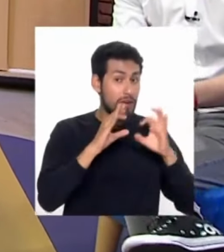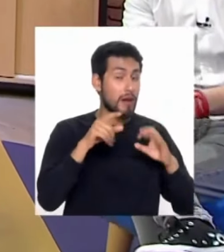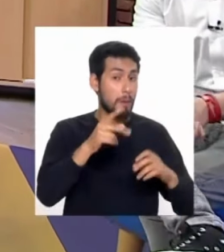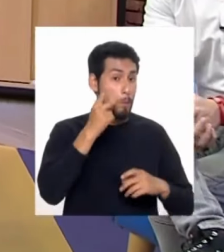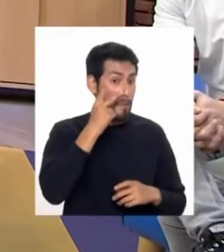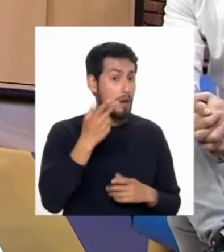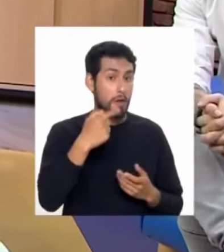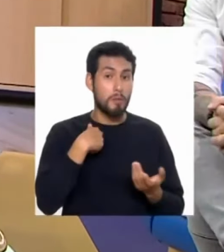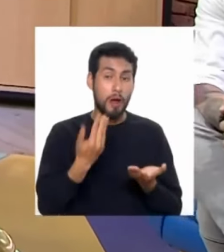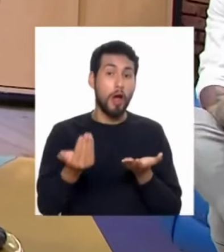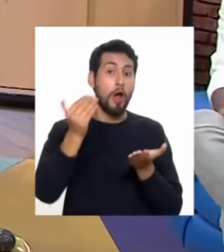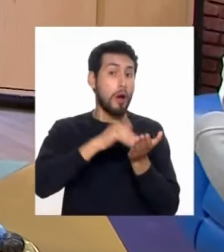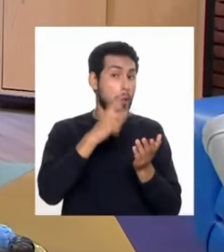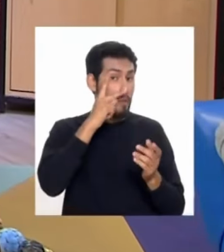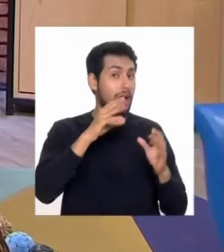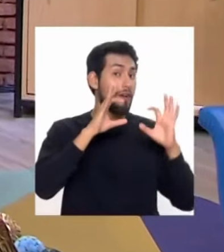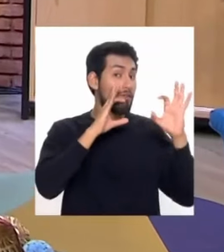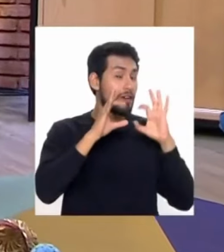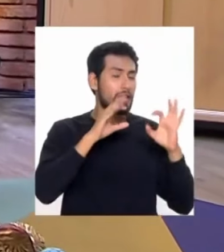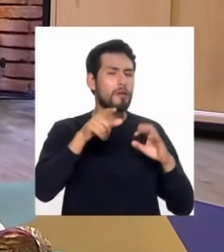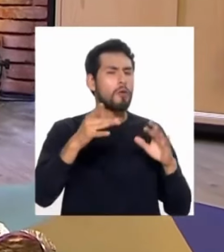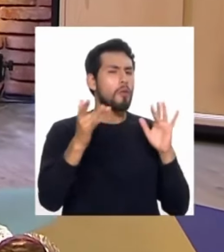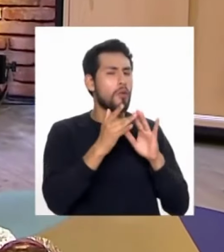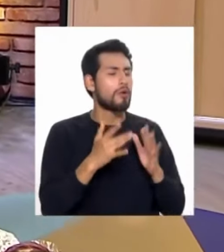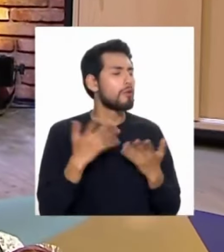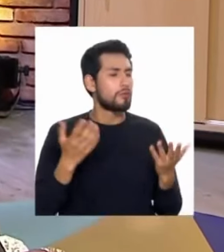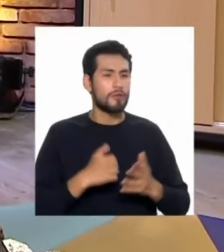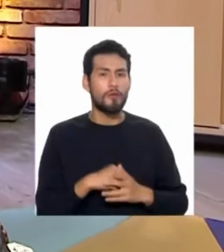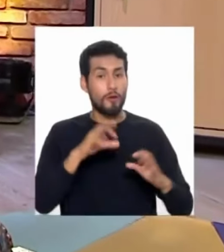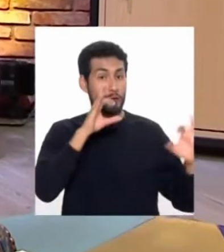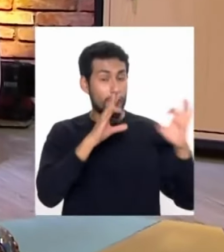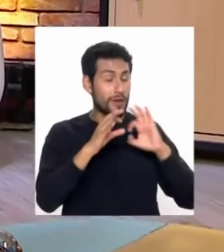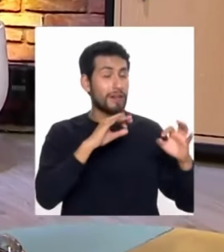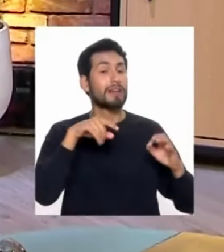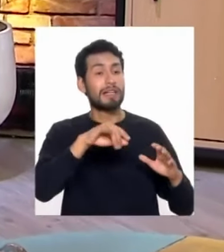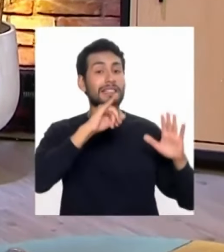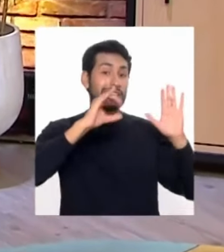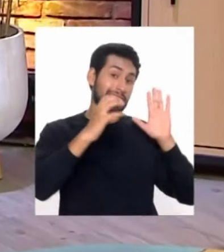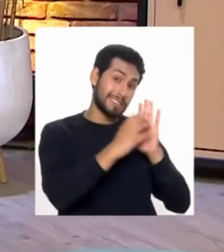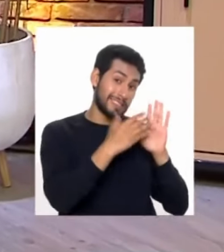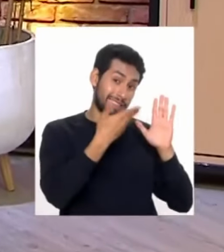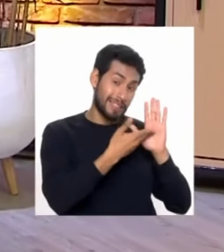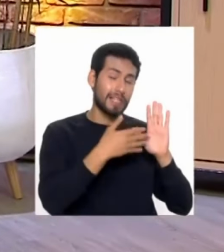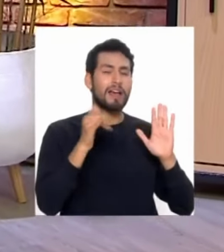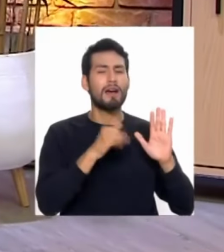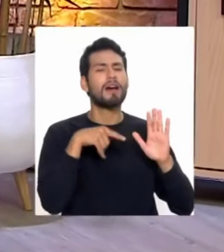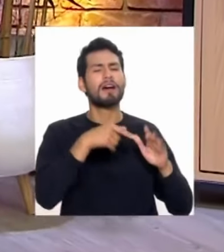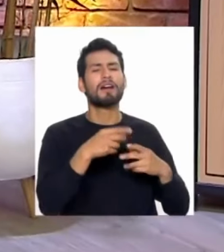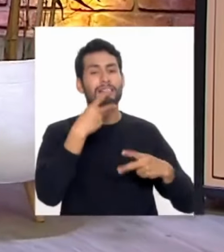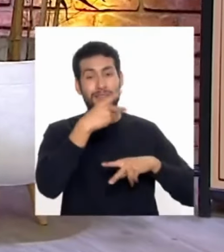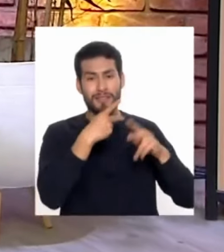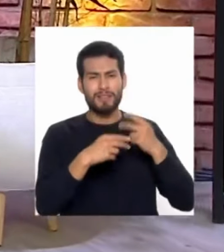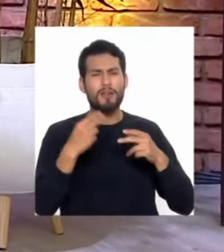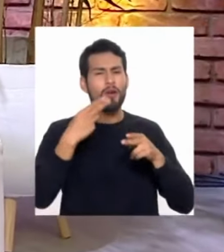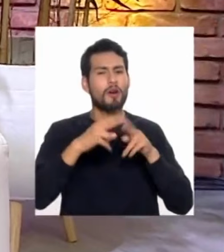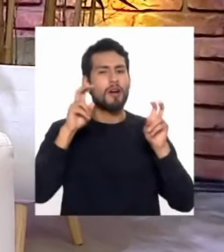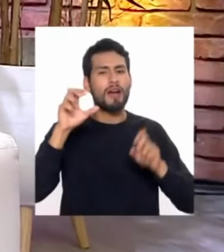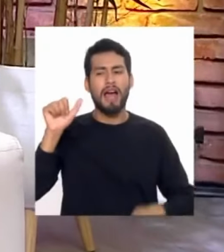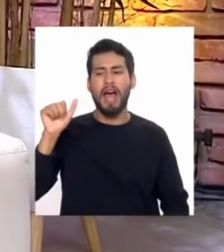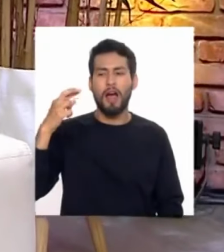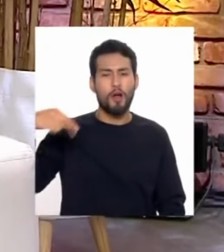pueden ver en repetición y se pueden contactar con nosotros a través del Facebook. También estamos en Instagram y TikTok como